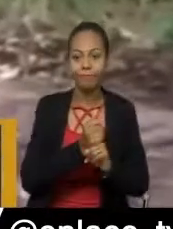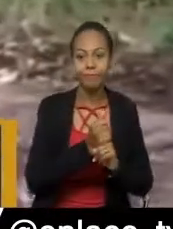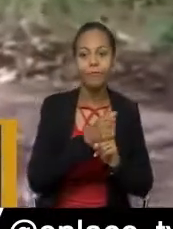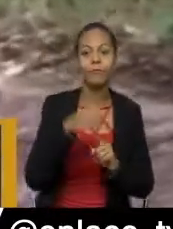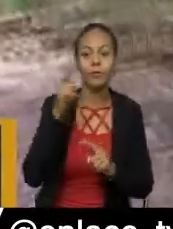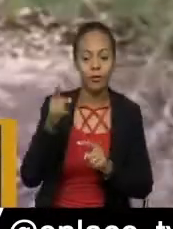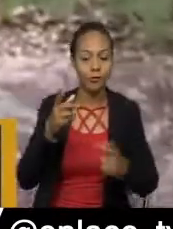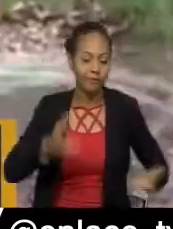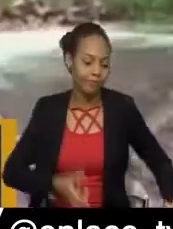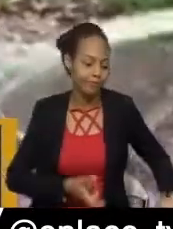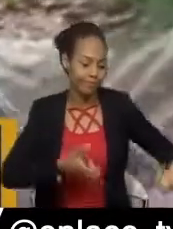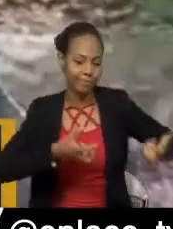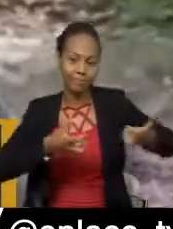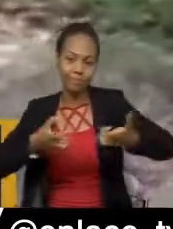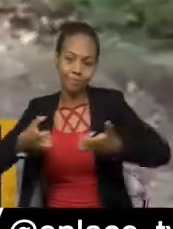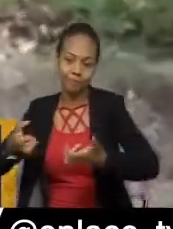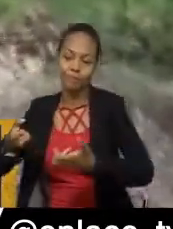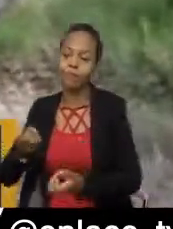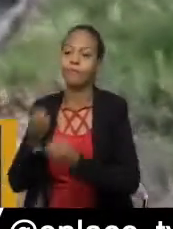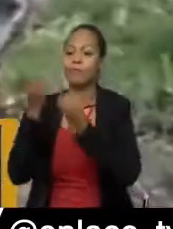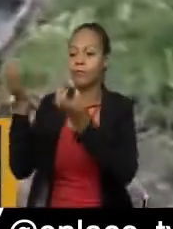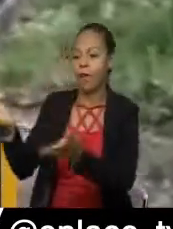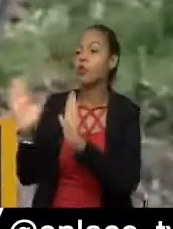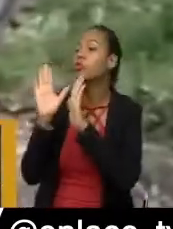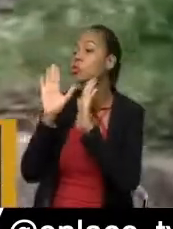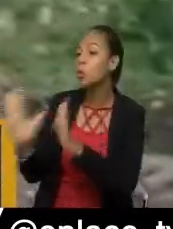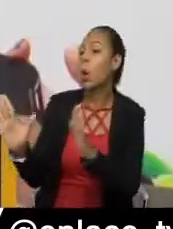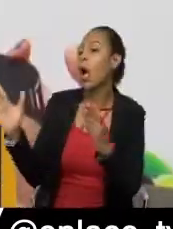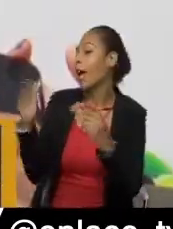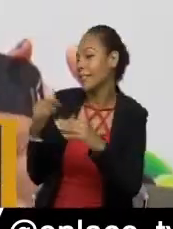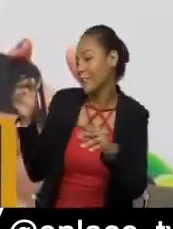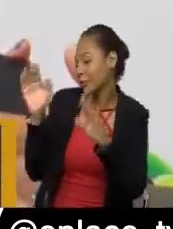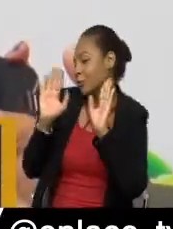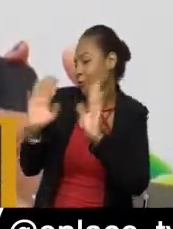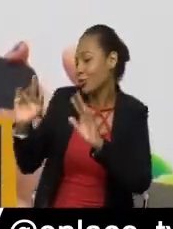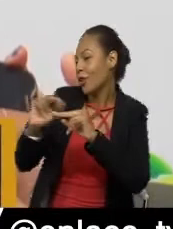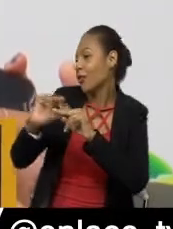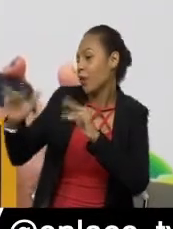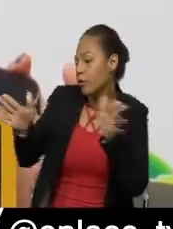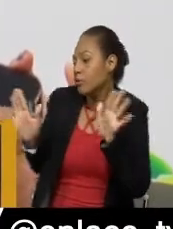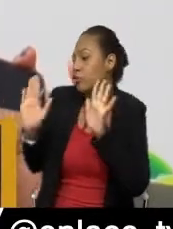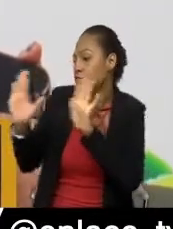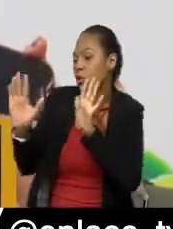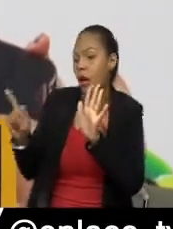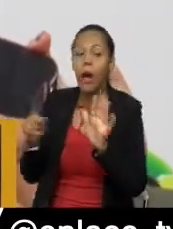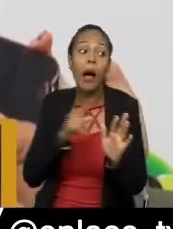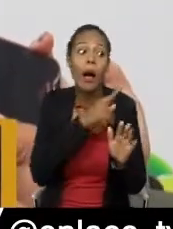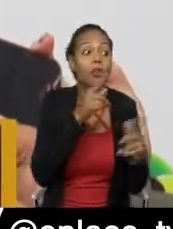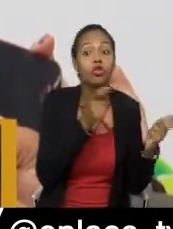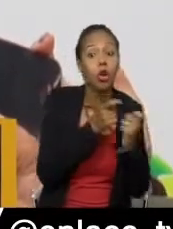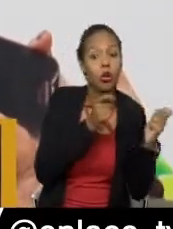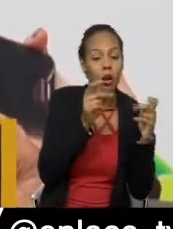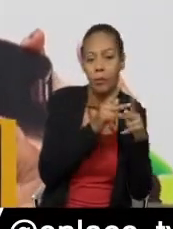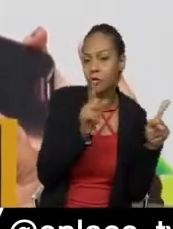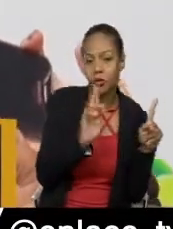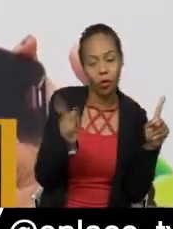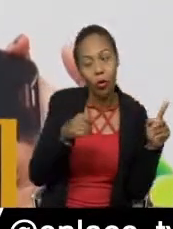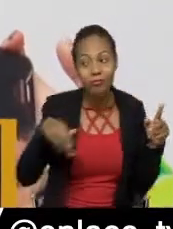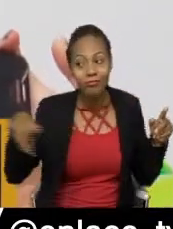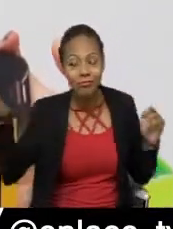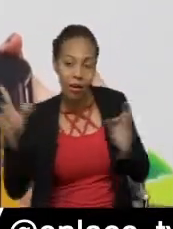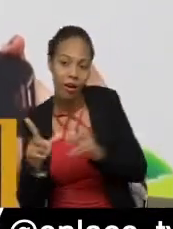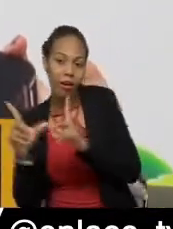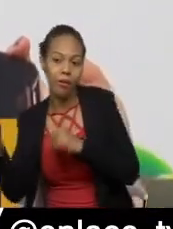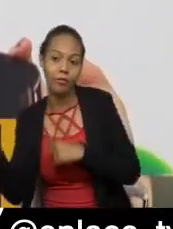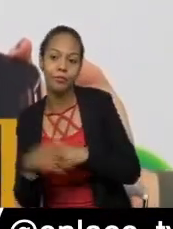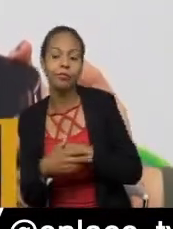logramos recuperarla y devolverla a su hábitat normal. Se le devolvió y se le hizo entrega a la Corporación